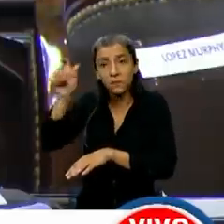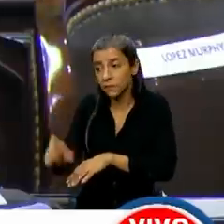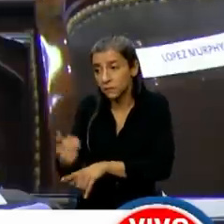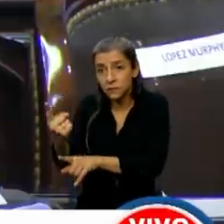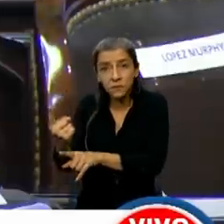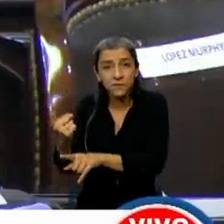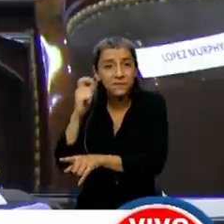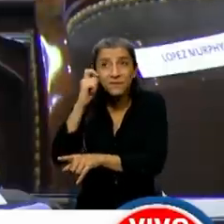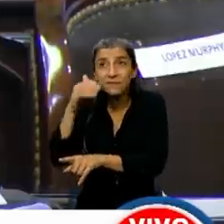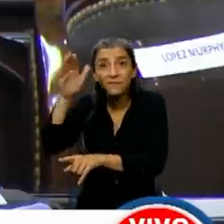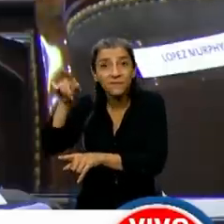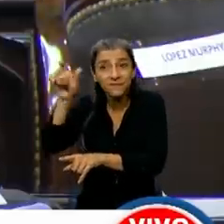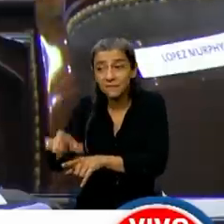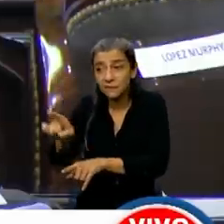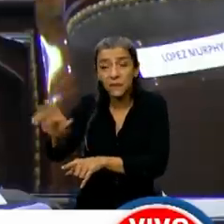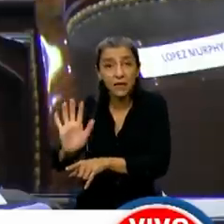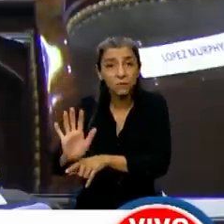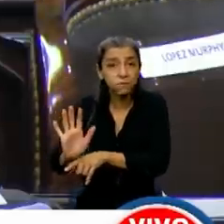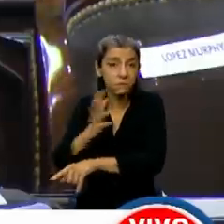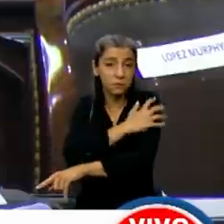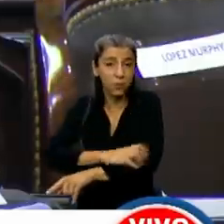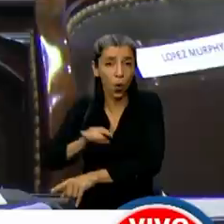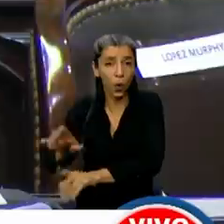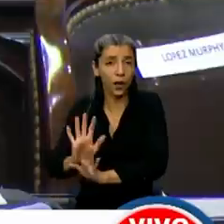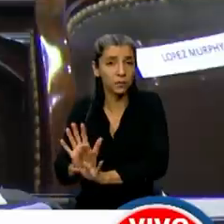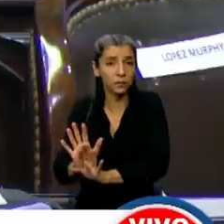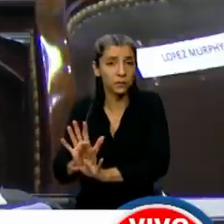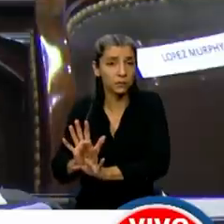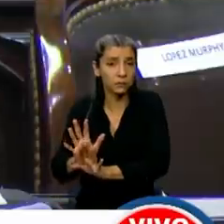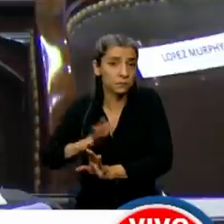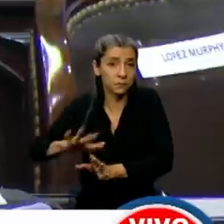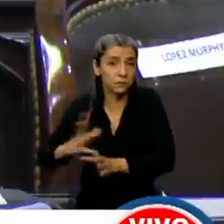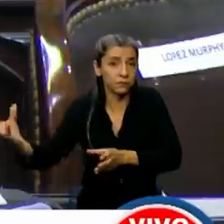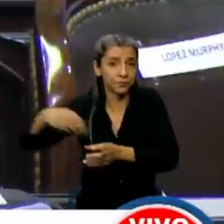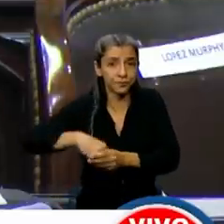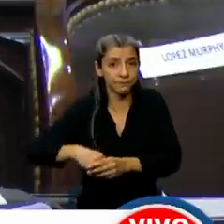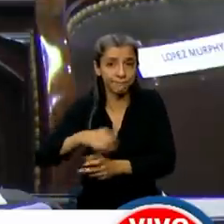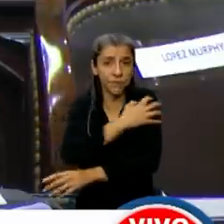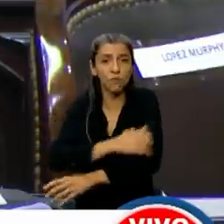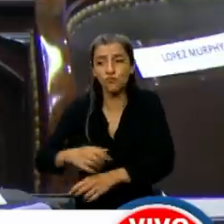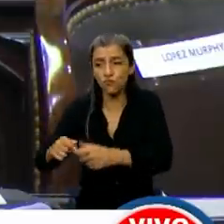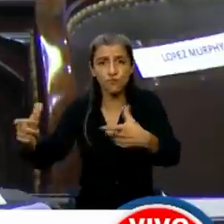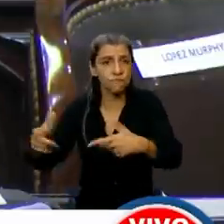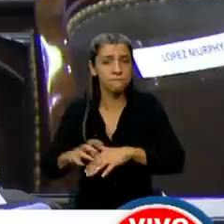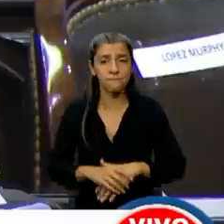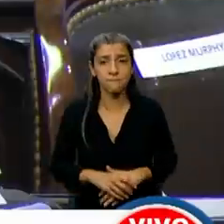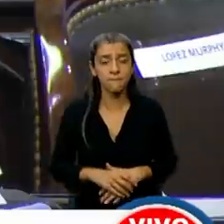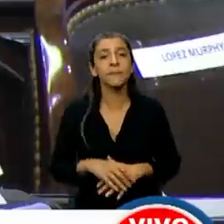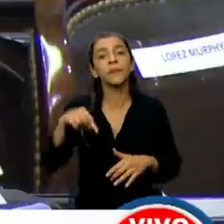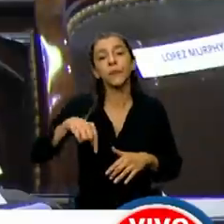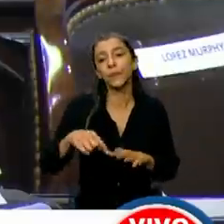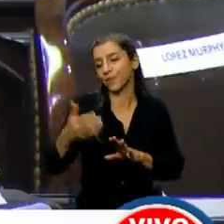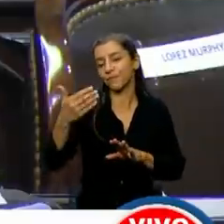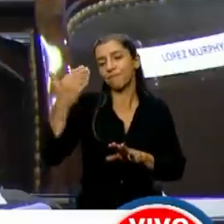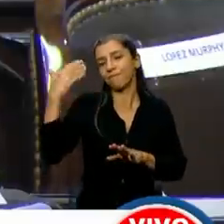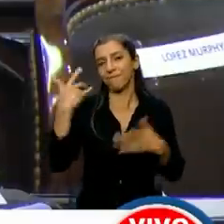adultos mayores se han convertido los nuevos pobres del país hoy durante el debate